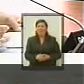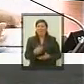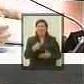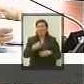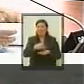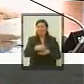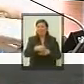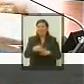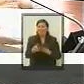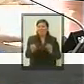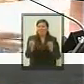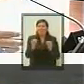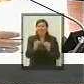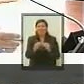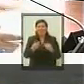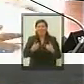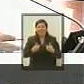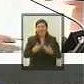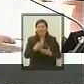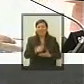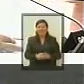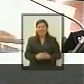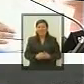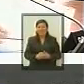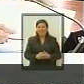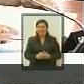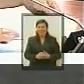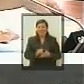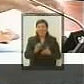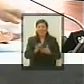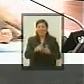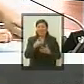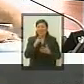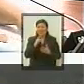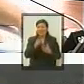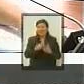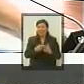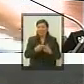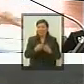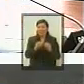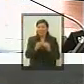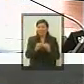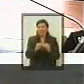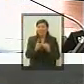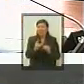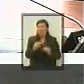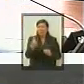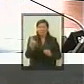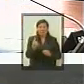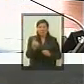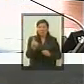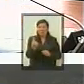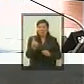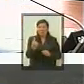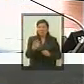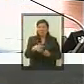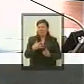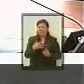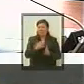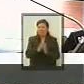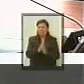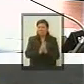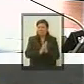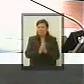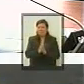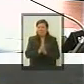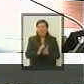fronterizas por el hecho señor que esta iniciativa propone no solamente conceder incentivos y beneficios